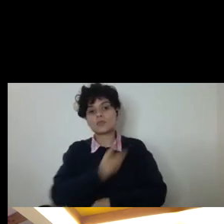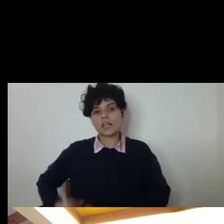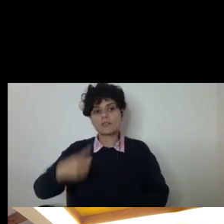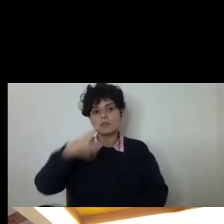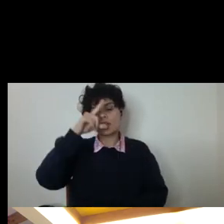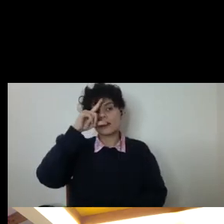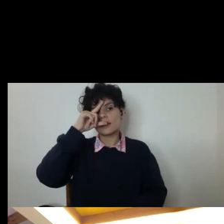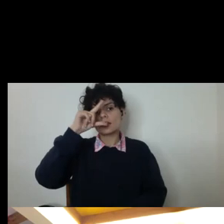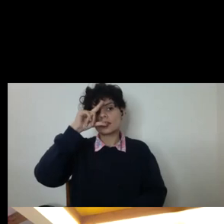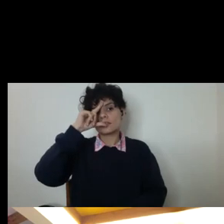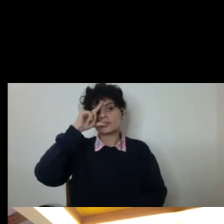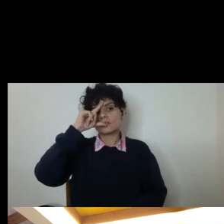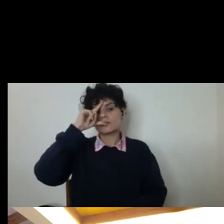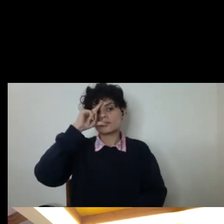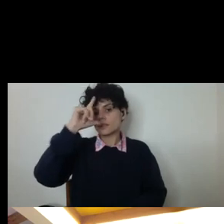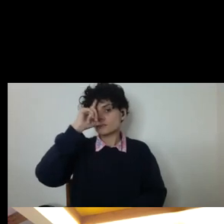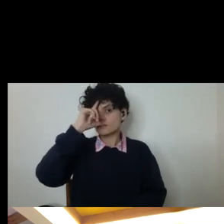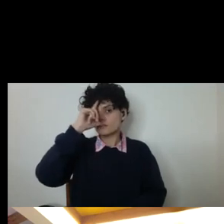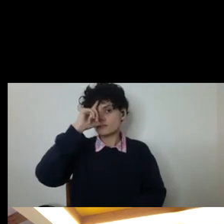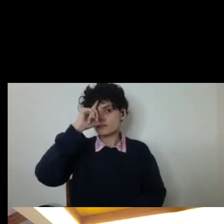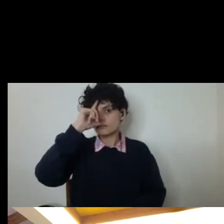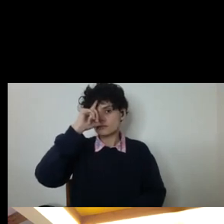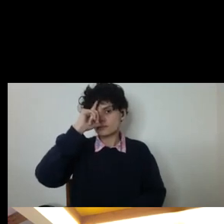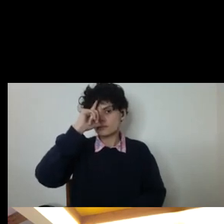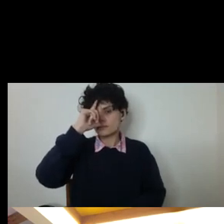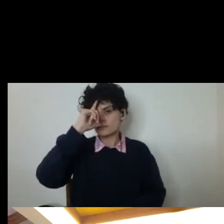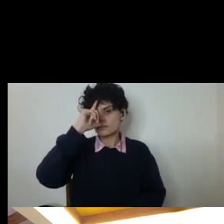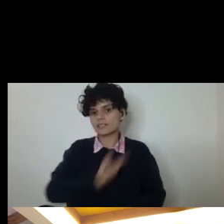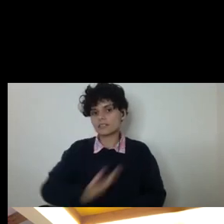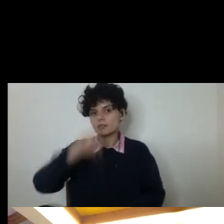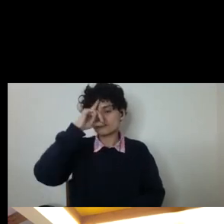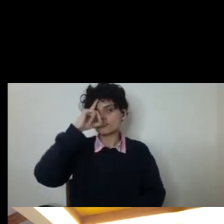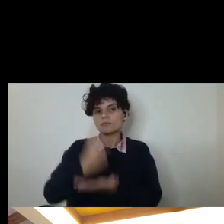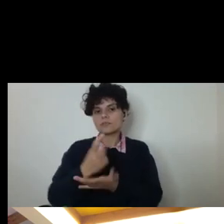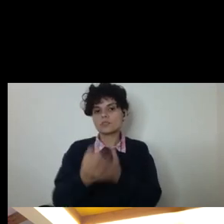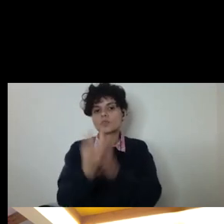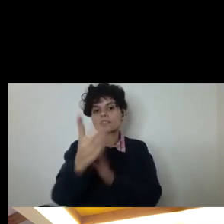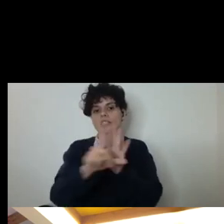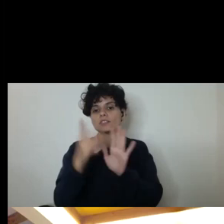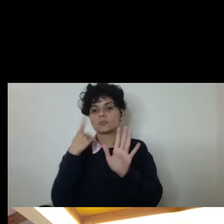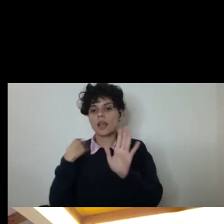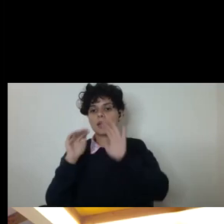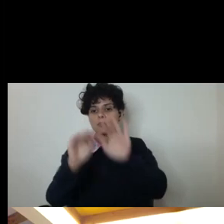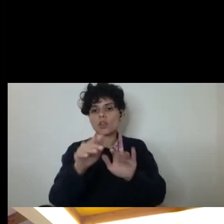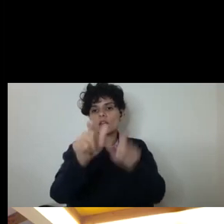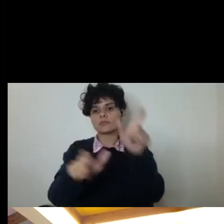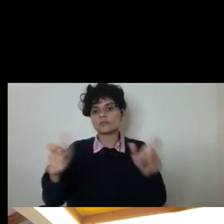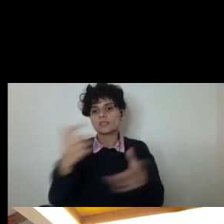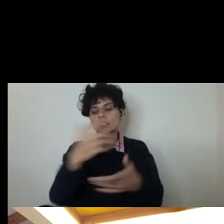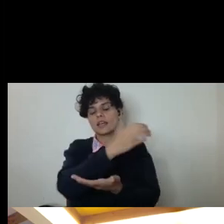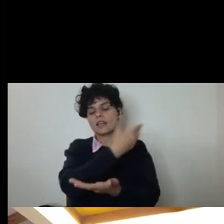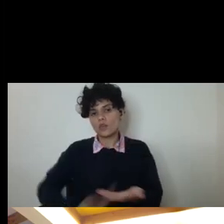Frei Tagle, en que generamos al final del periodo la investigación asociativa a través